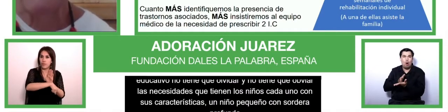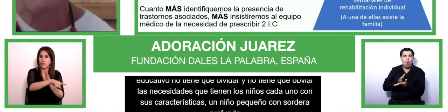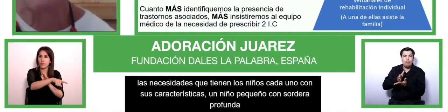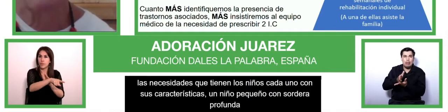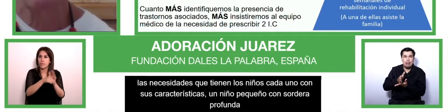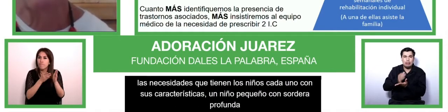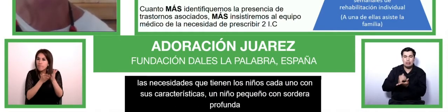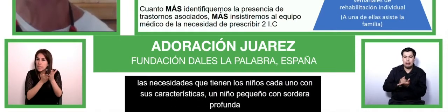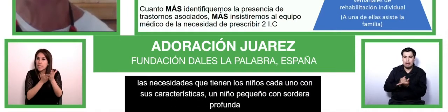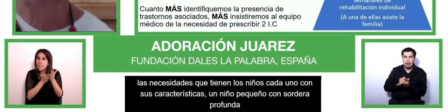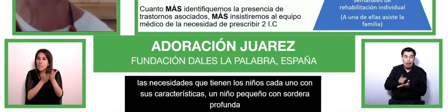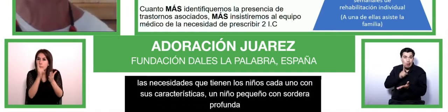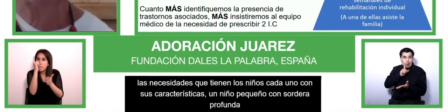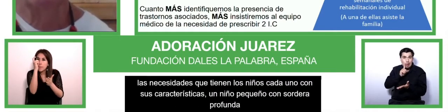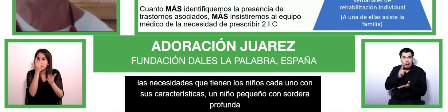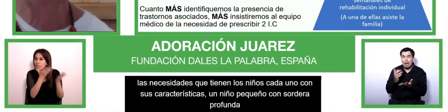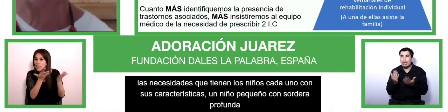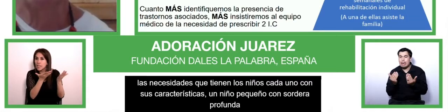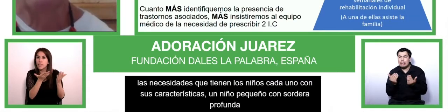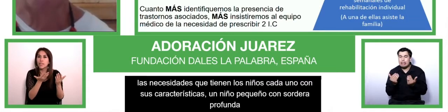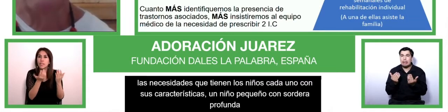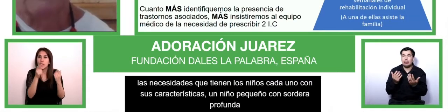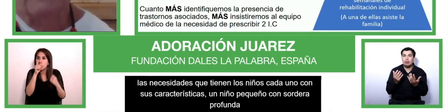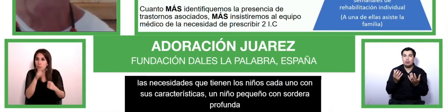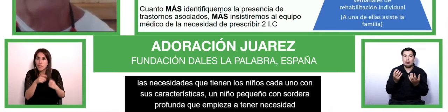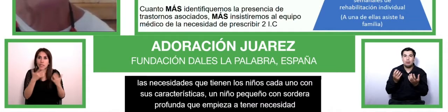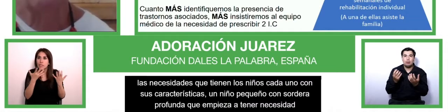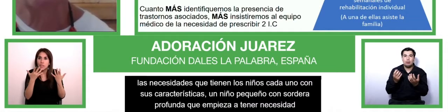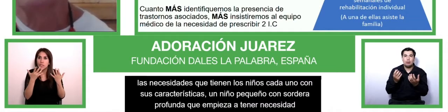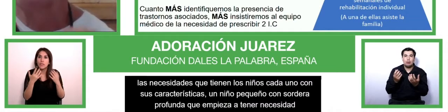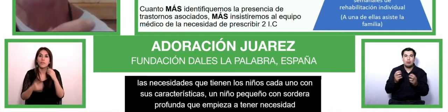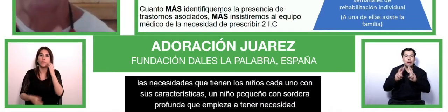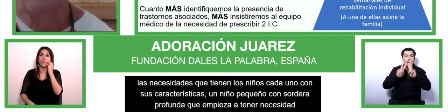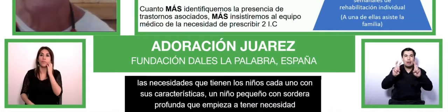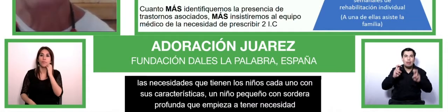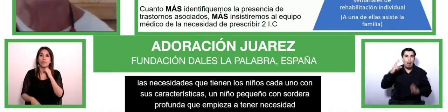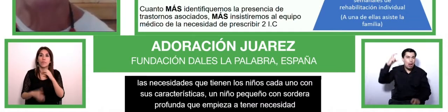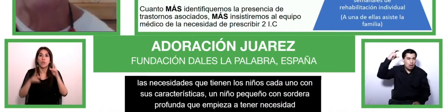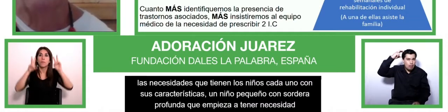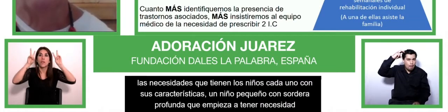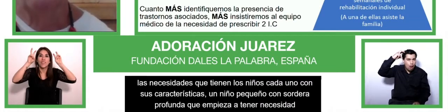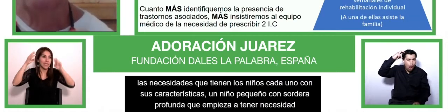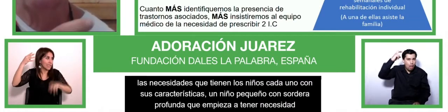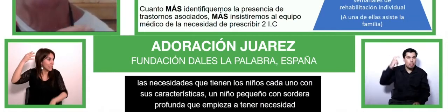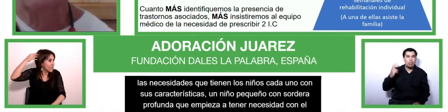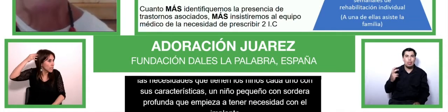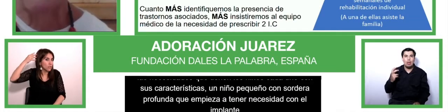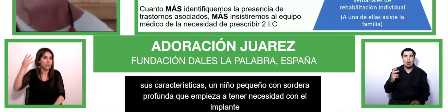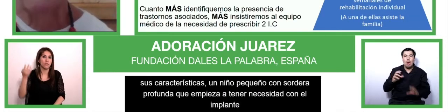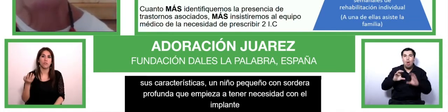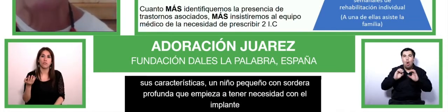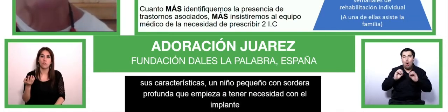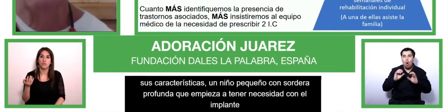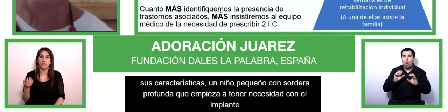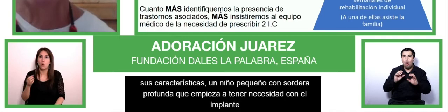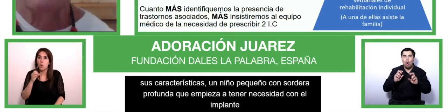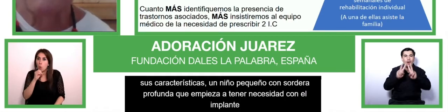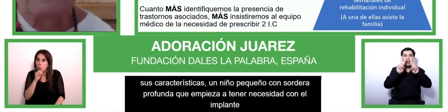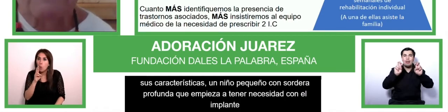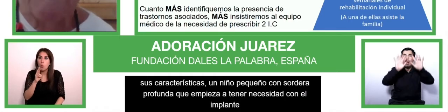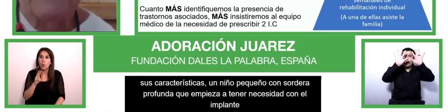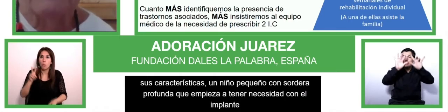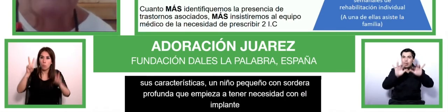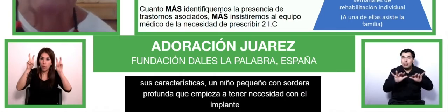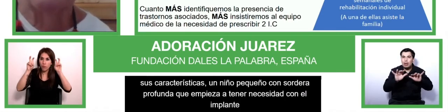tener necesidad de entrenamiento con el implante coclear o su prótesis digital, que